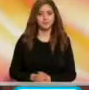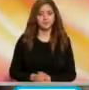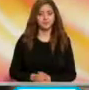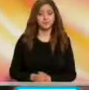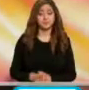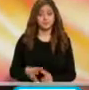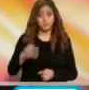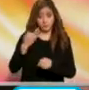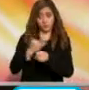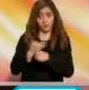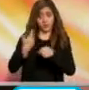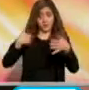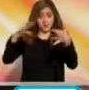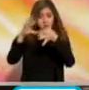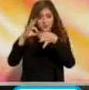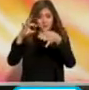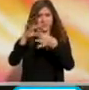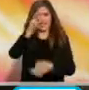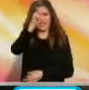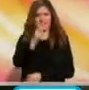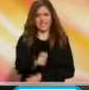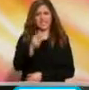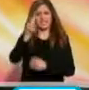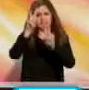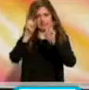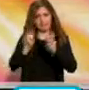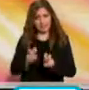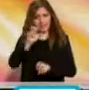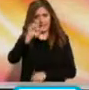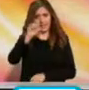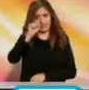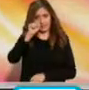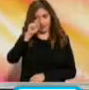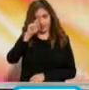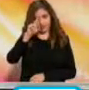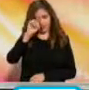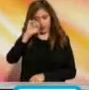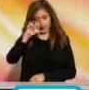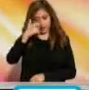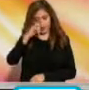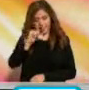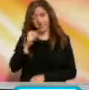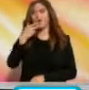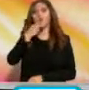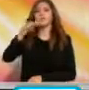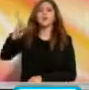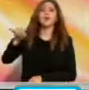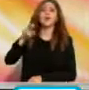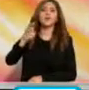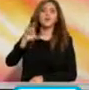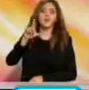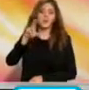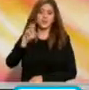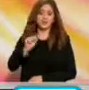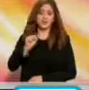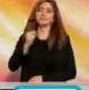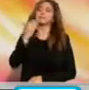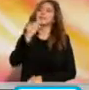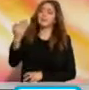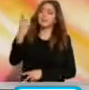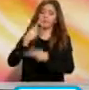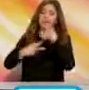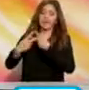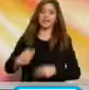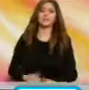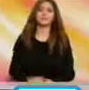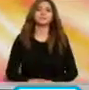Bueno, y justamente para hablarnos de esto y conocer un poco más sobre estos significados, está con nosotros el maestro José Luis Segura. Maestro, Gracias. como todos los viernes, bienvenido. Gracias. Contento y feliz de